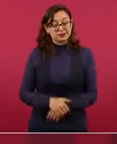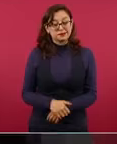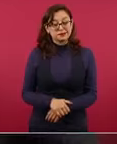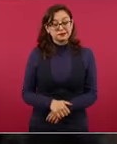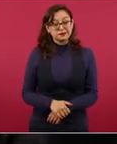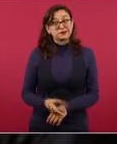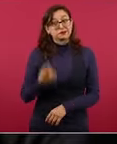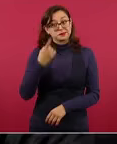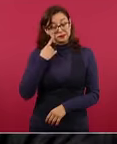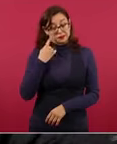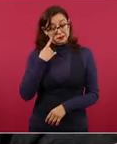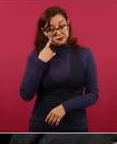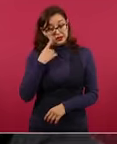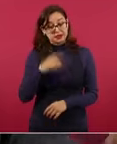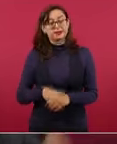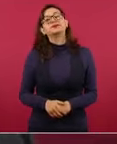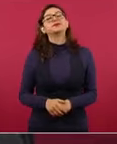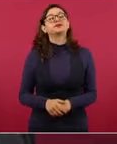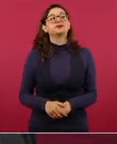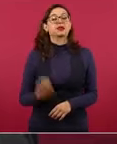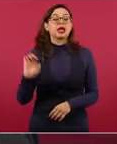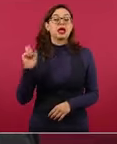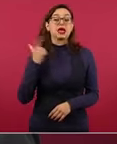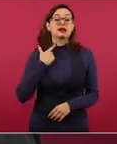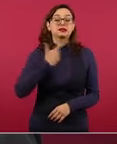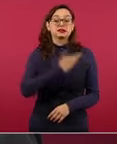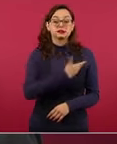estás hablando del pelo de calderón